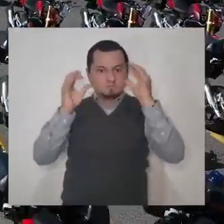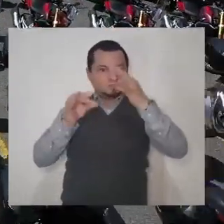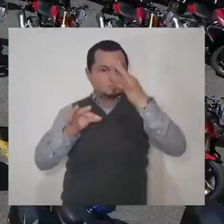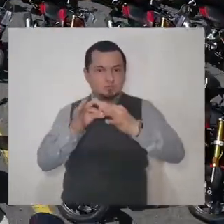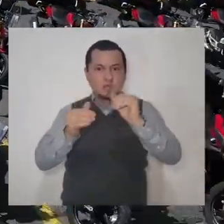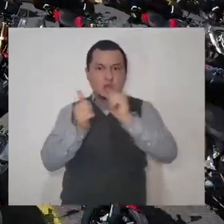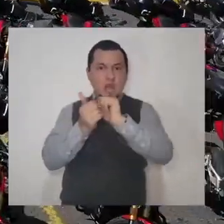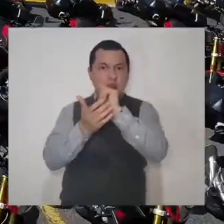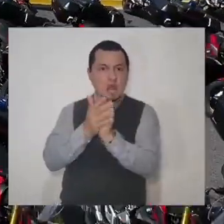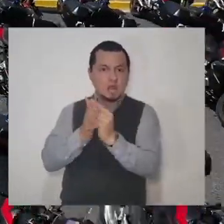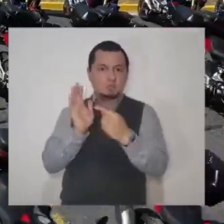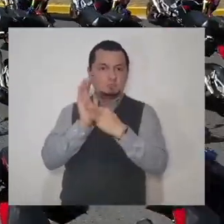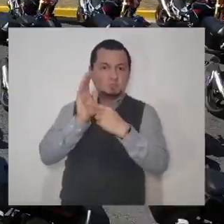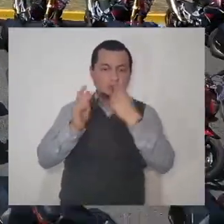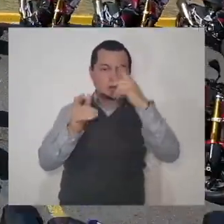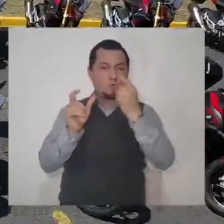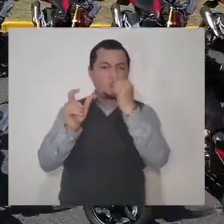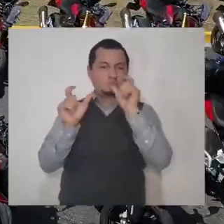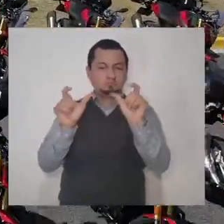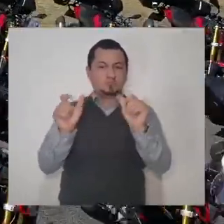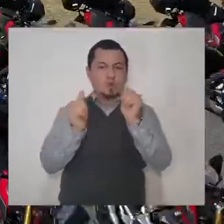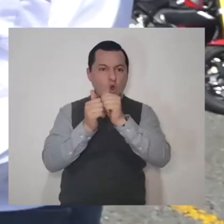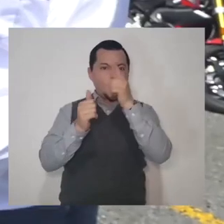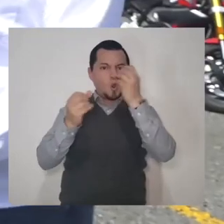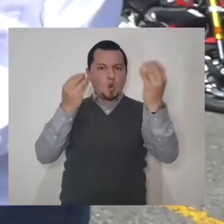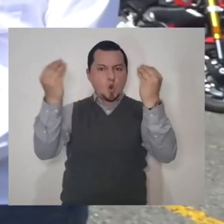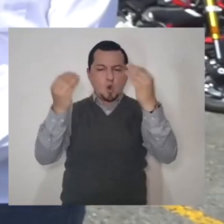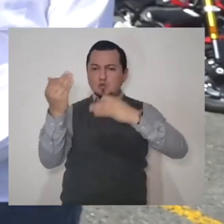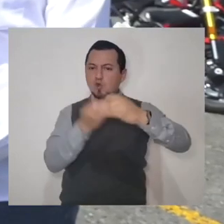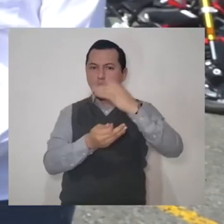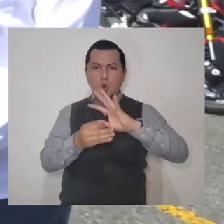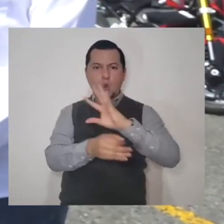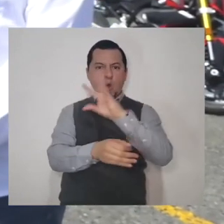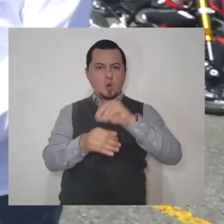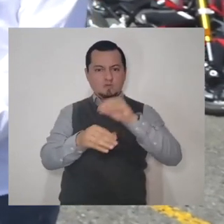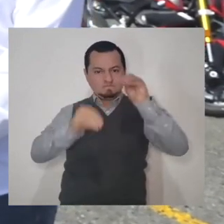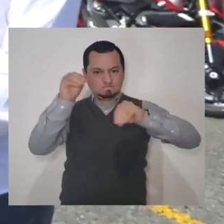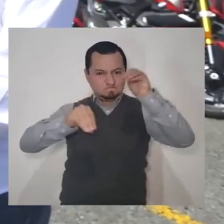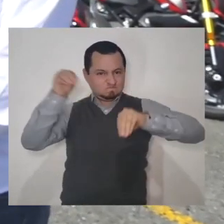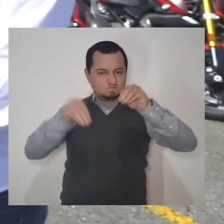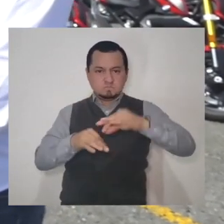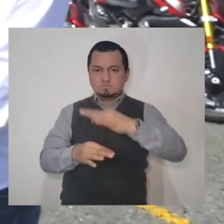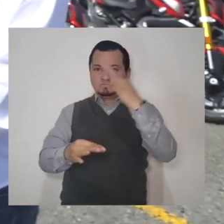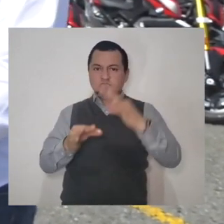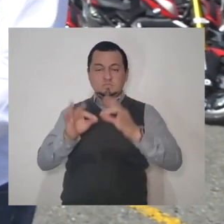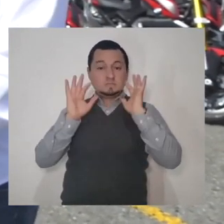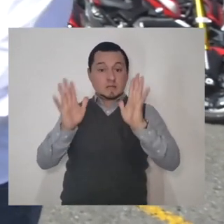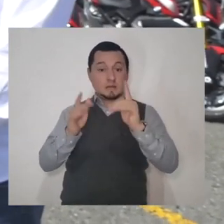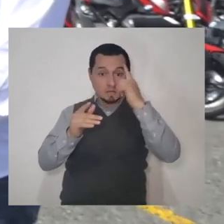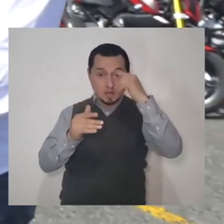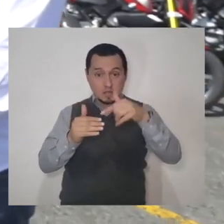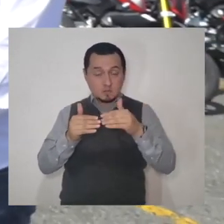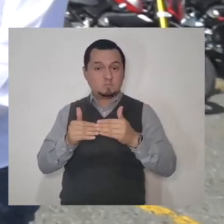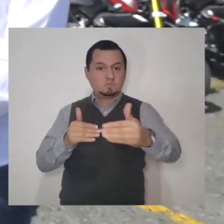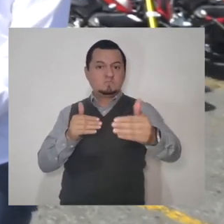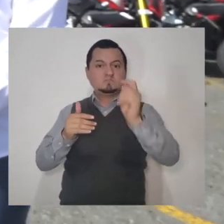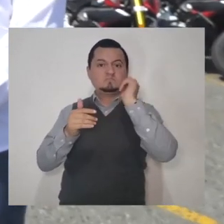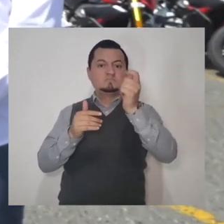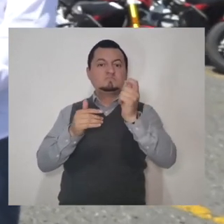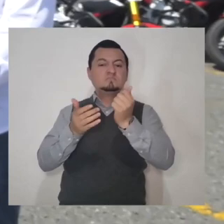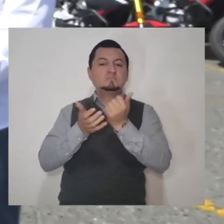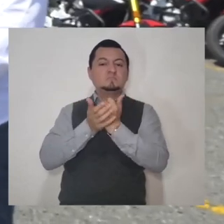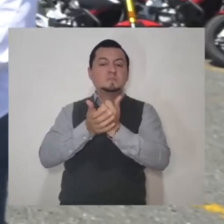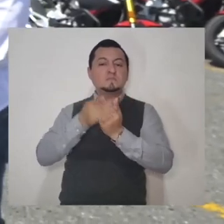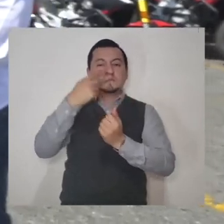aditamentos que marca el Sistema Nacional de Seguridad, y es la primera de varias entregas que vamos a estar haciendo este año con